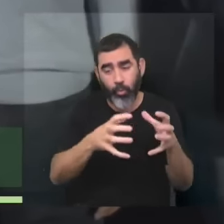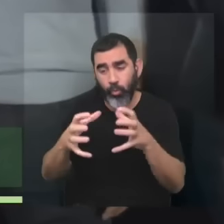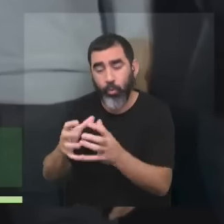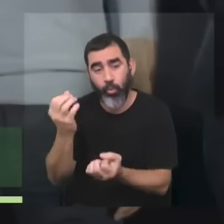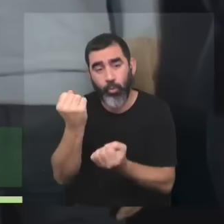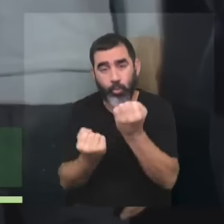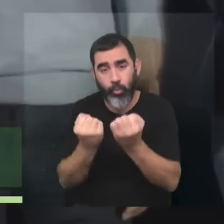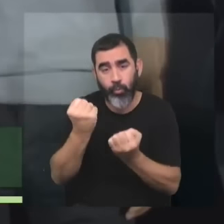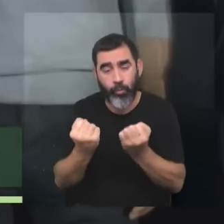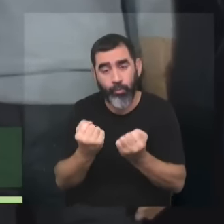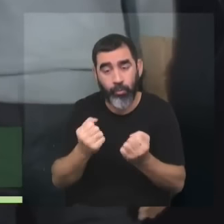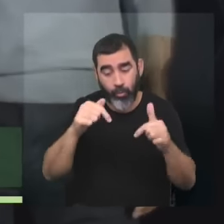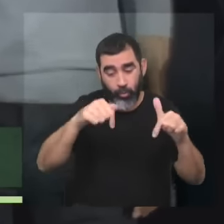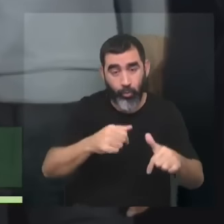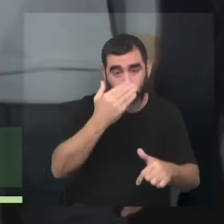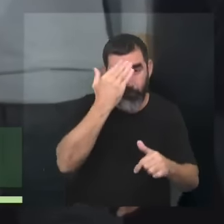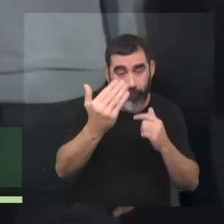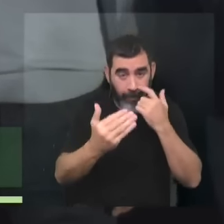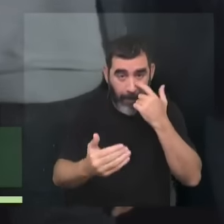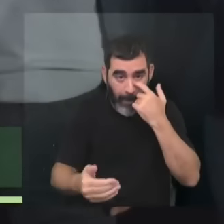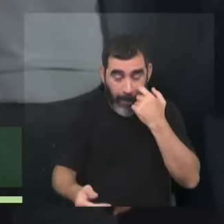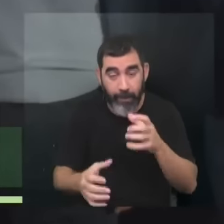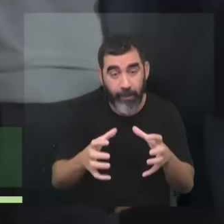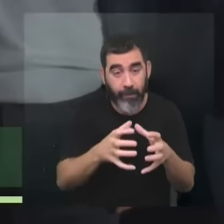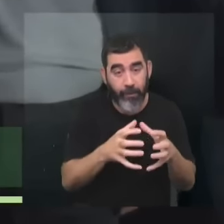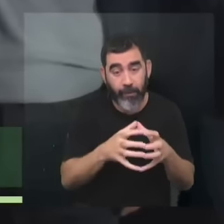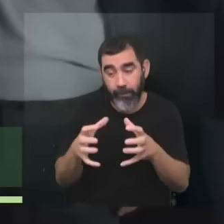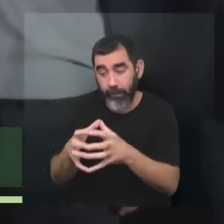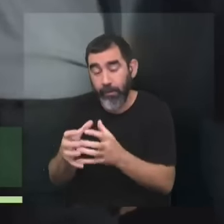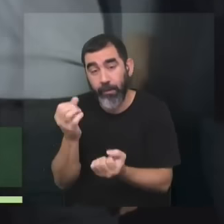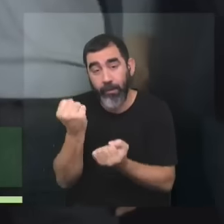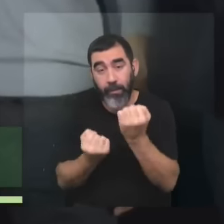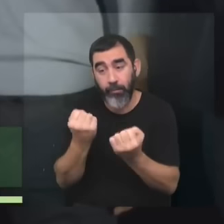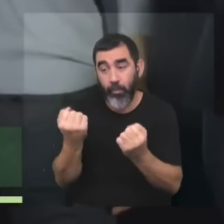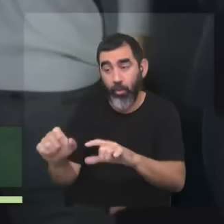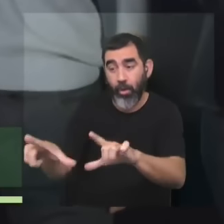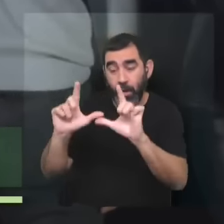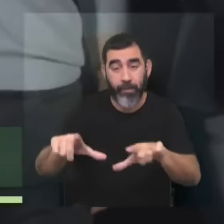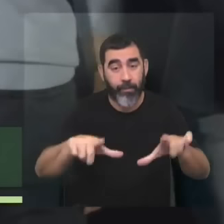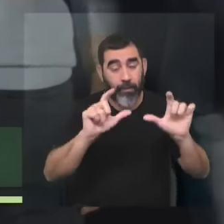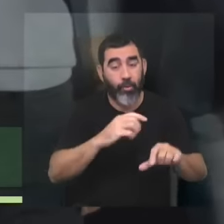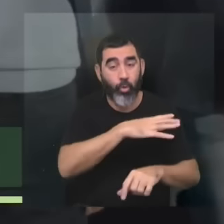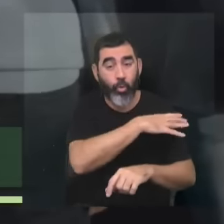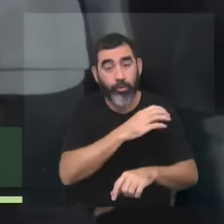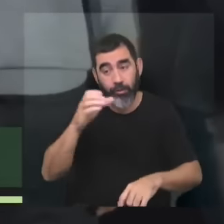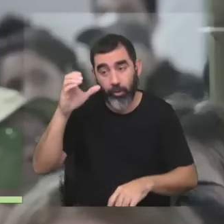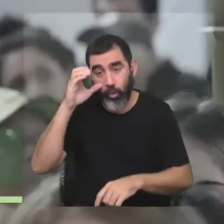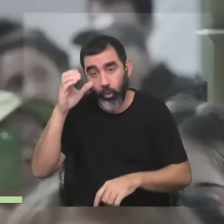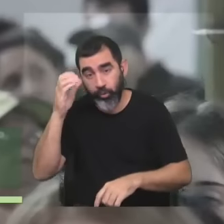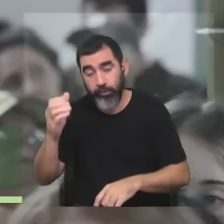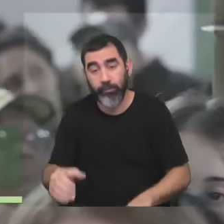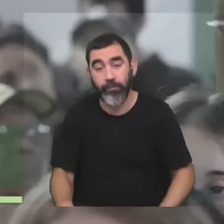económicos hoy en el frente amplio los equipos económicos de los dos candidatos de ors y de